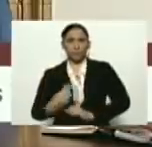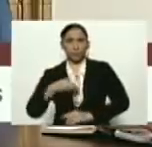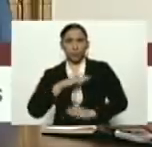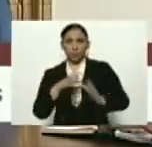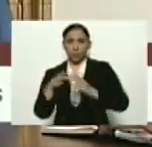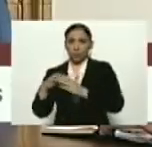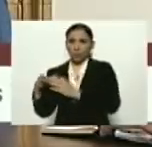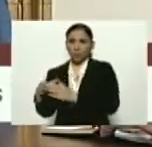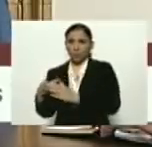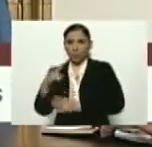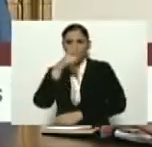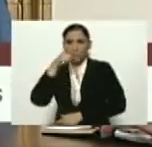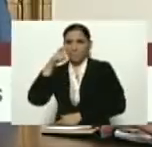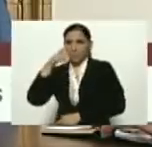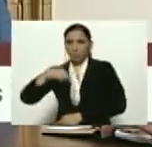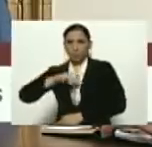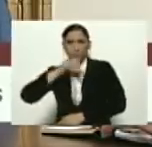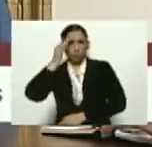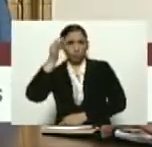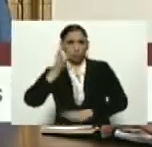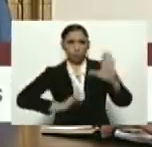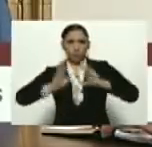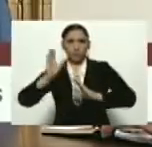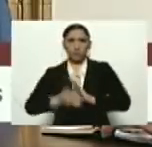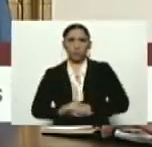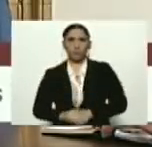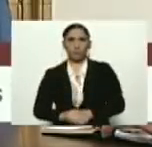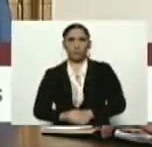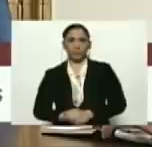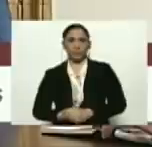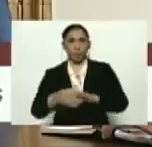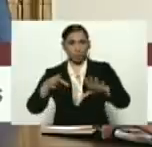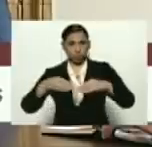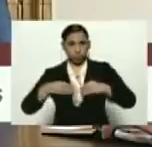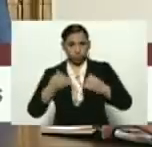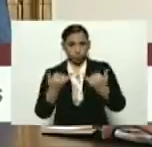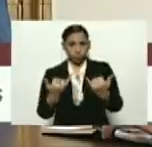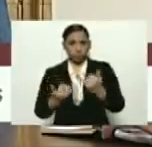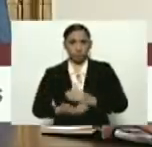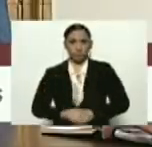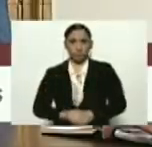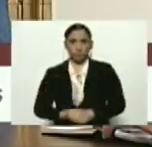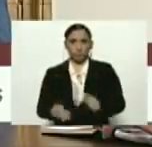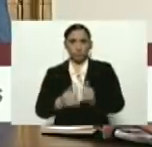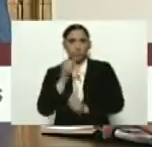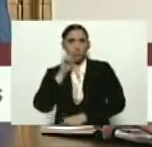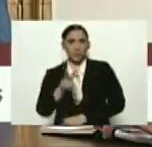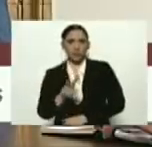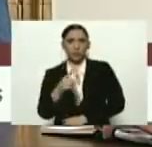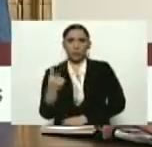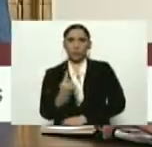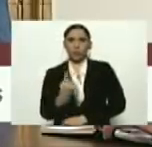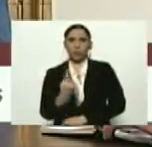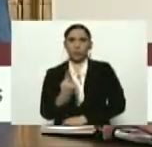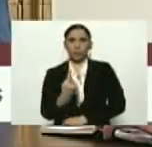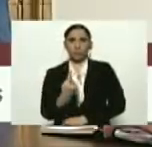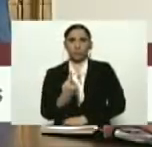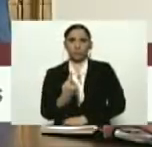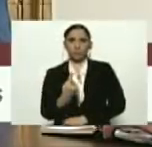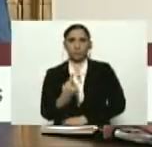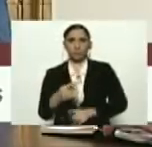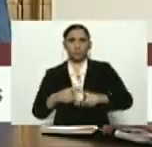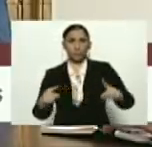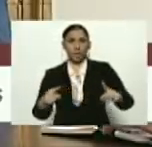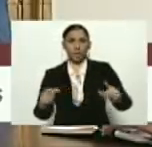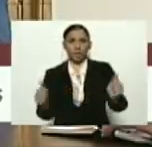organismos rectores, nuestros consejos científicos lo asuman desde ya con una visión unitaria para que